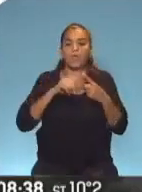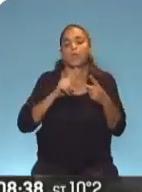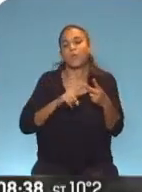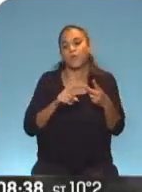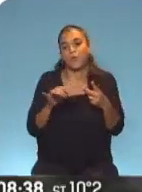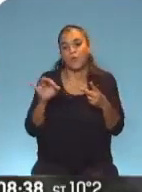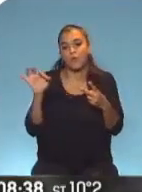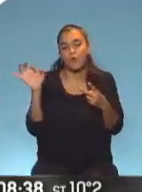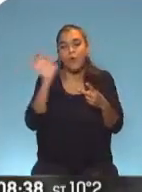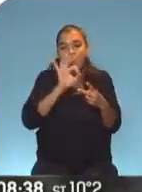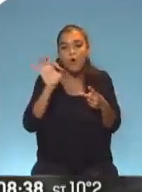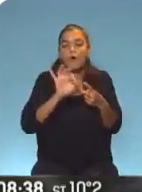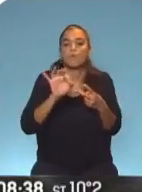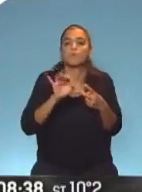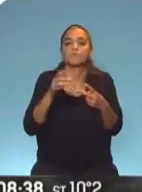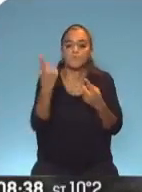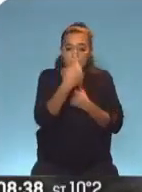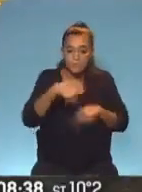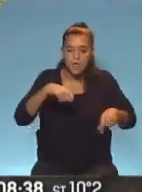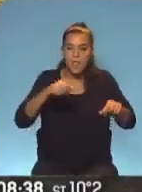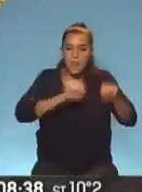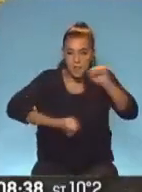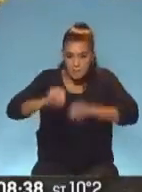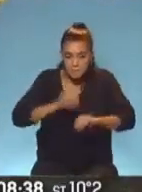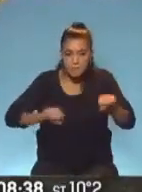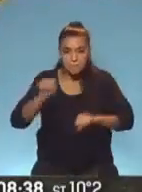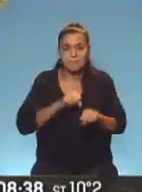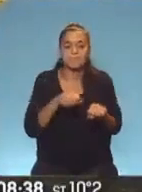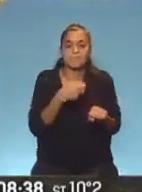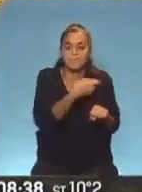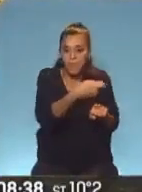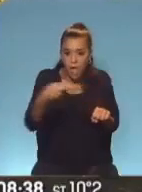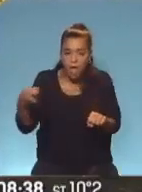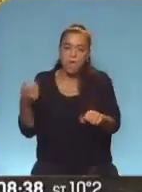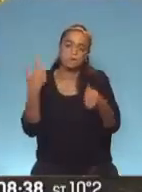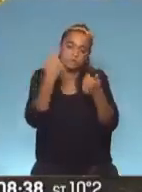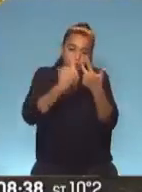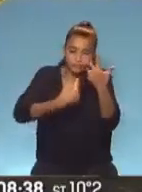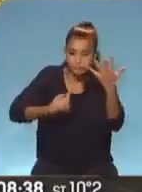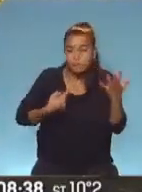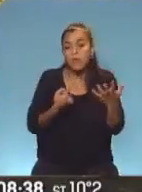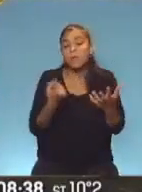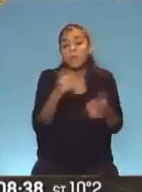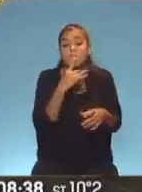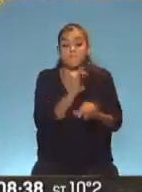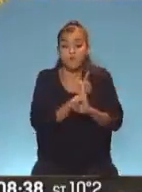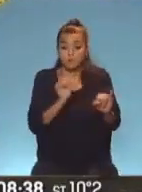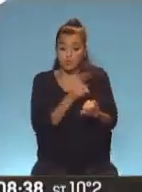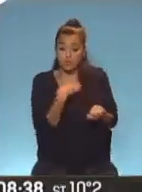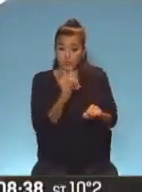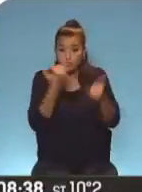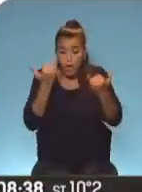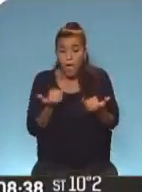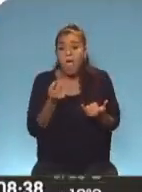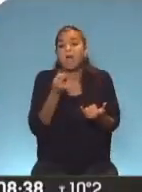mayor cantidad de elementos de higiene distribuidos en la población carcelaria, etcétera, etcétera. La información que nos llega a nosotros es que